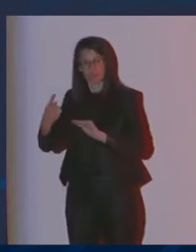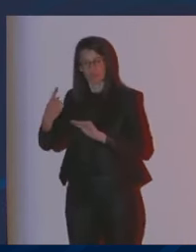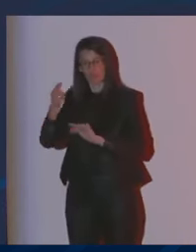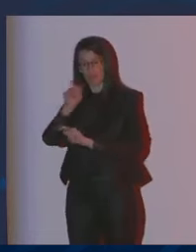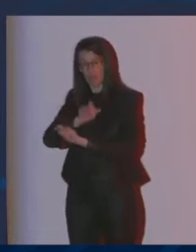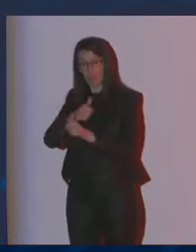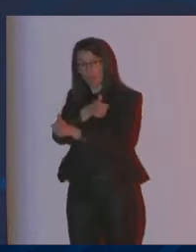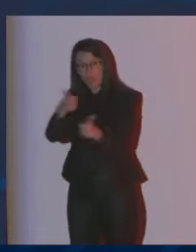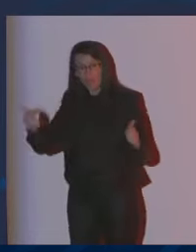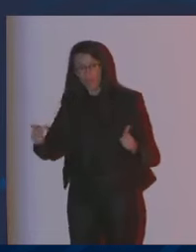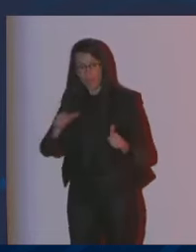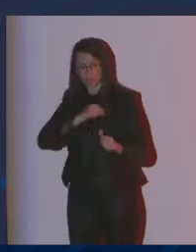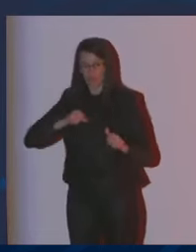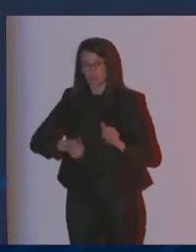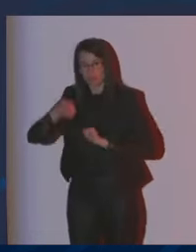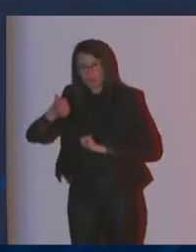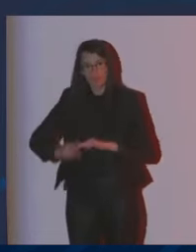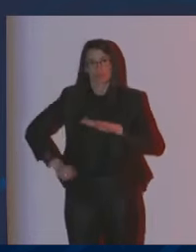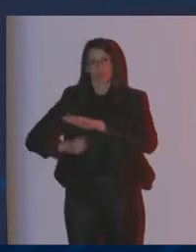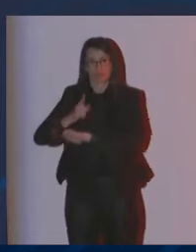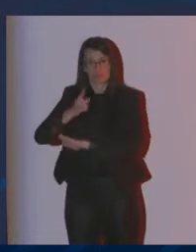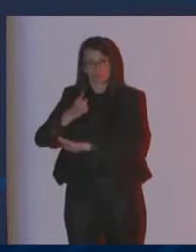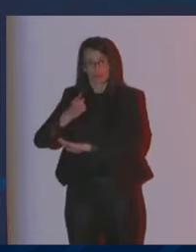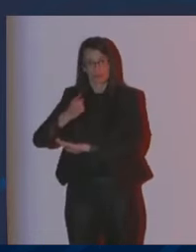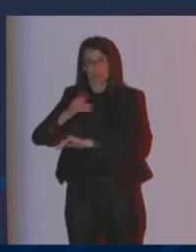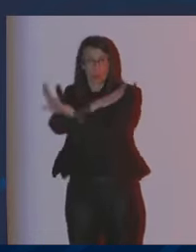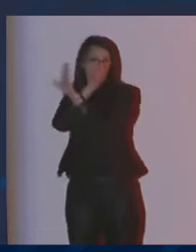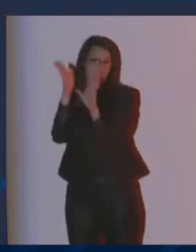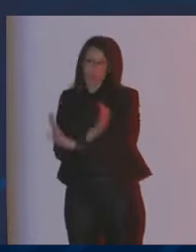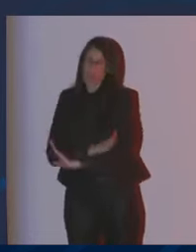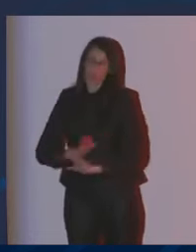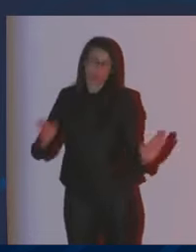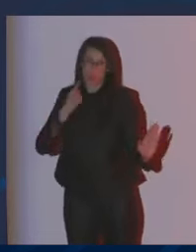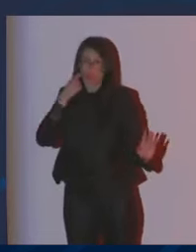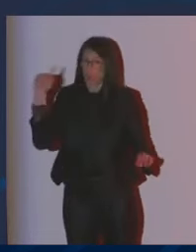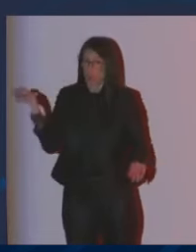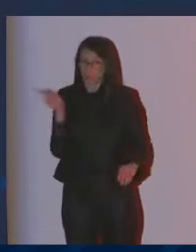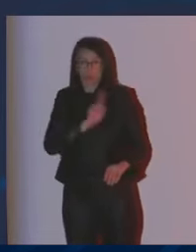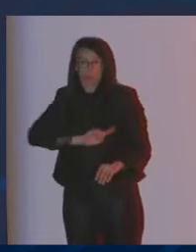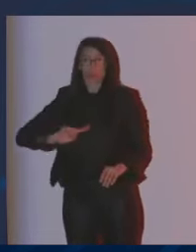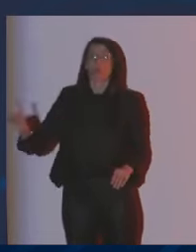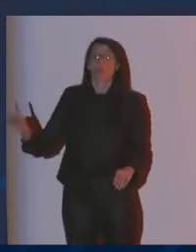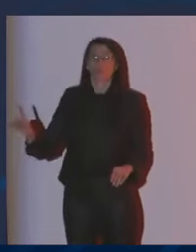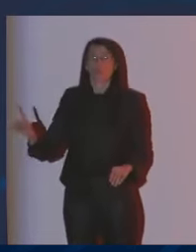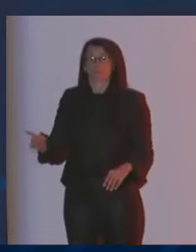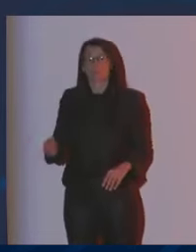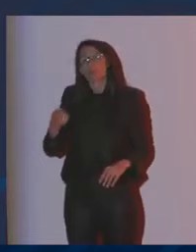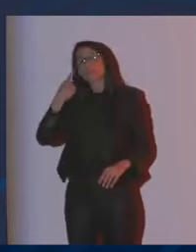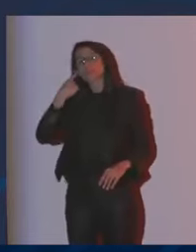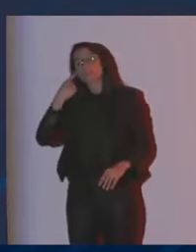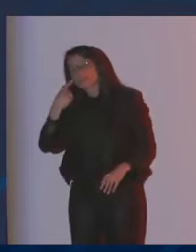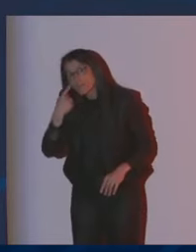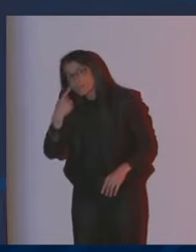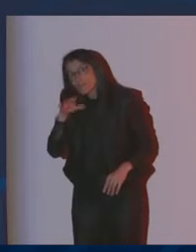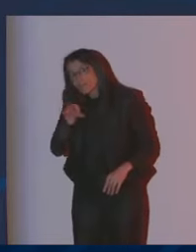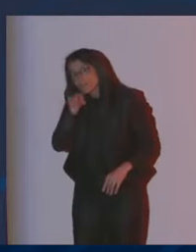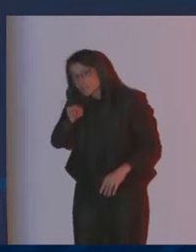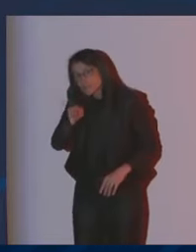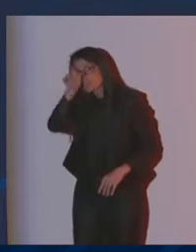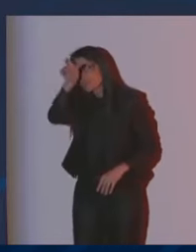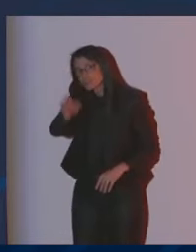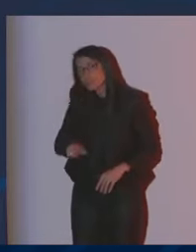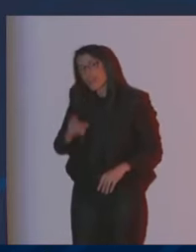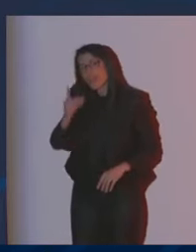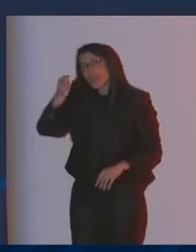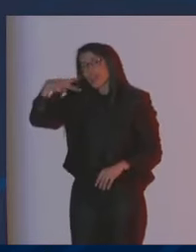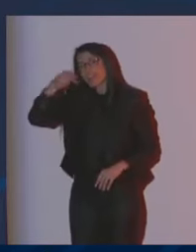tener más autonomía. Y los resultados están siendo impresionantes, ¿no? Fíjate que allí justamente conocimos a